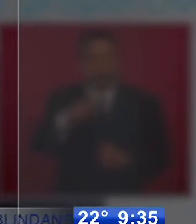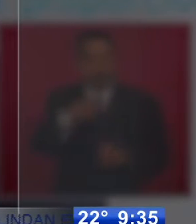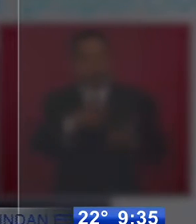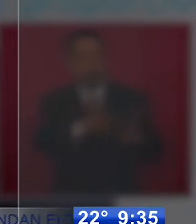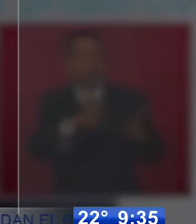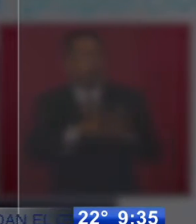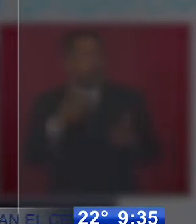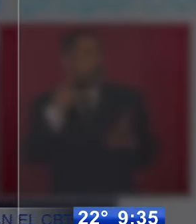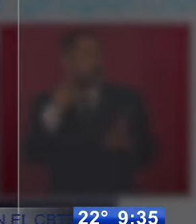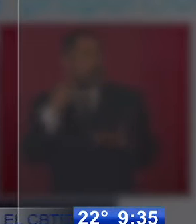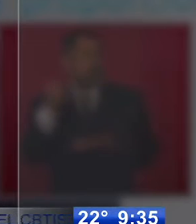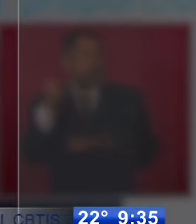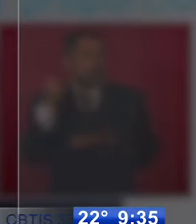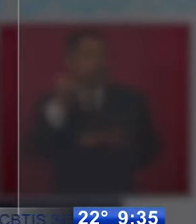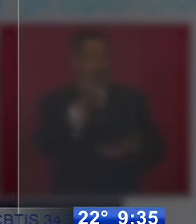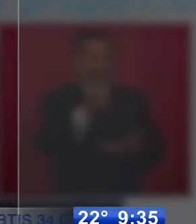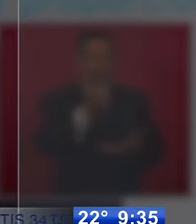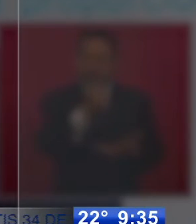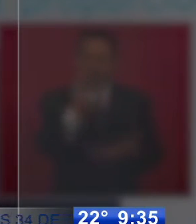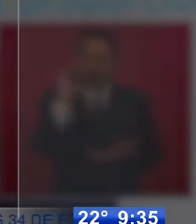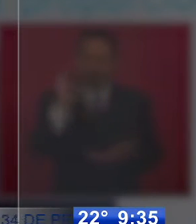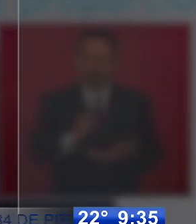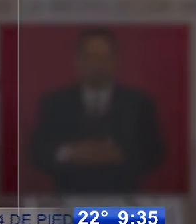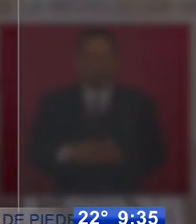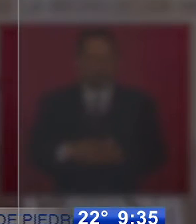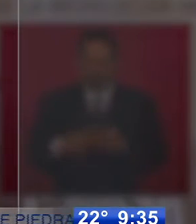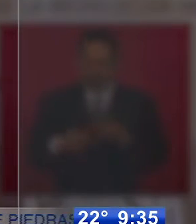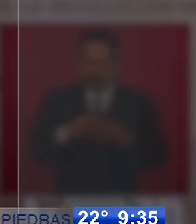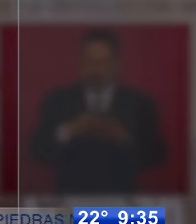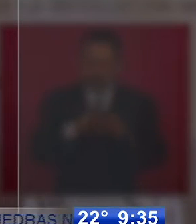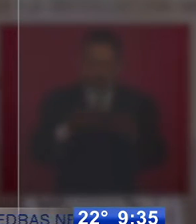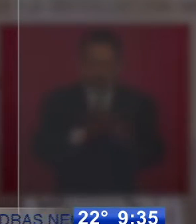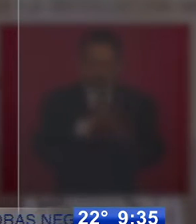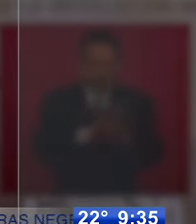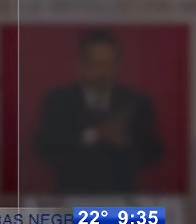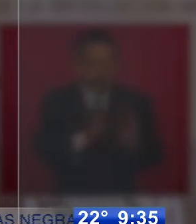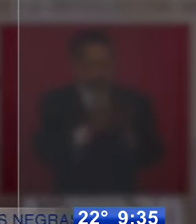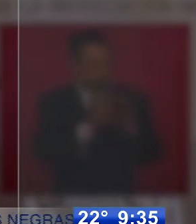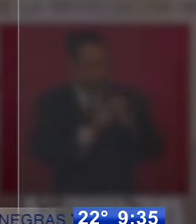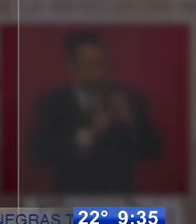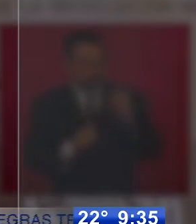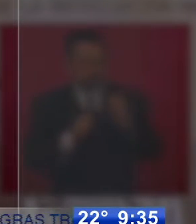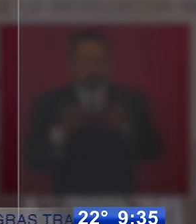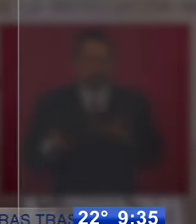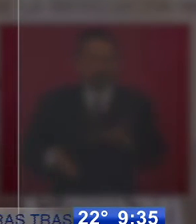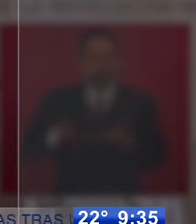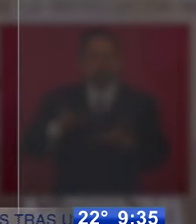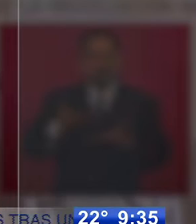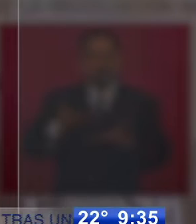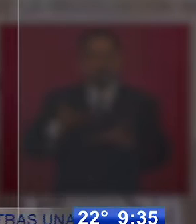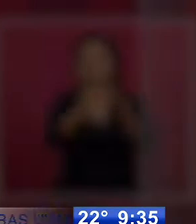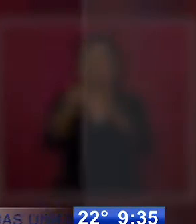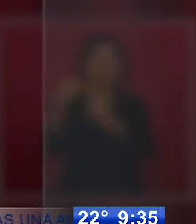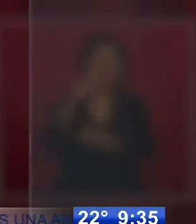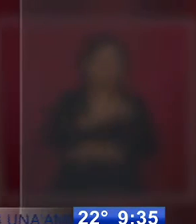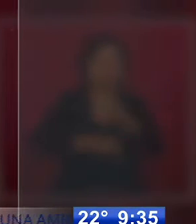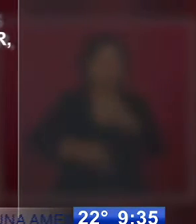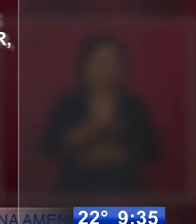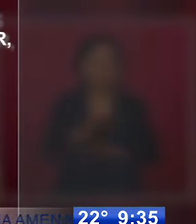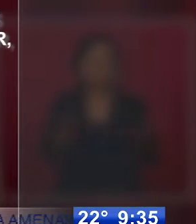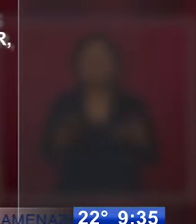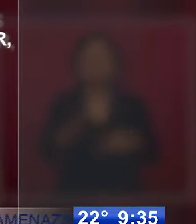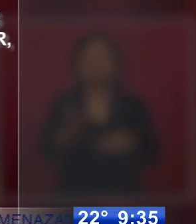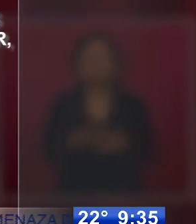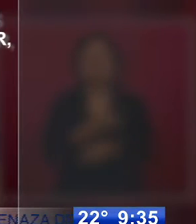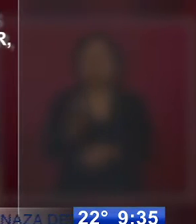de legisladores plurinominales 200 diputados federales y 32 senadores menos esto no es lo único